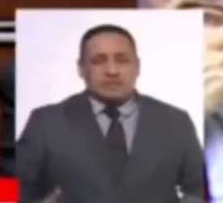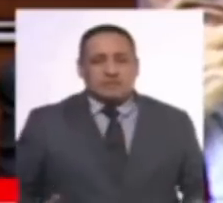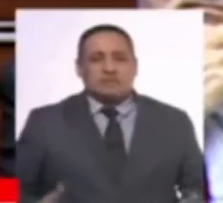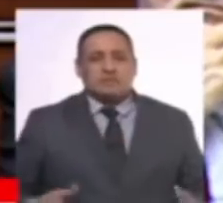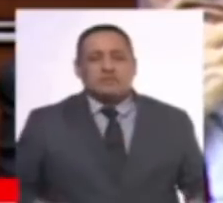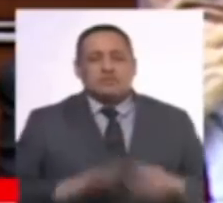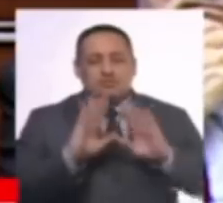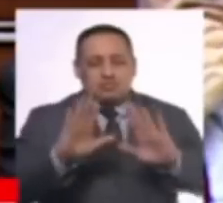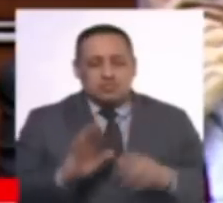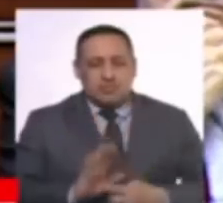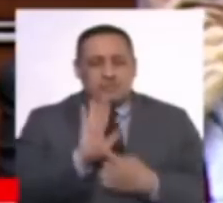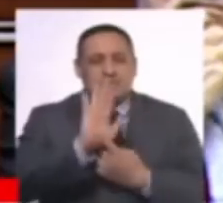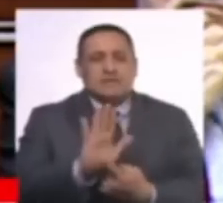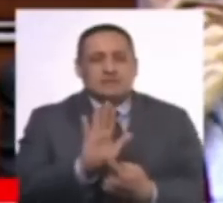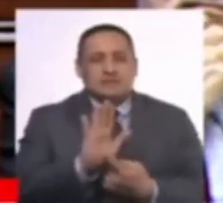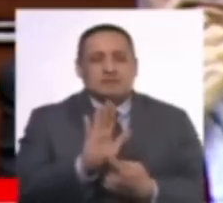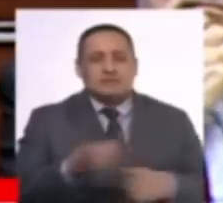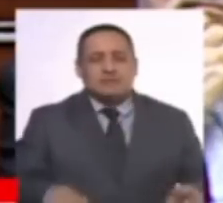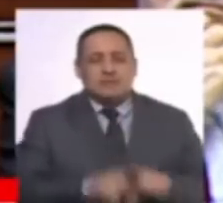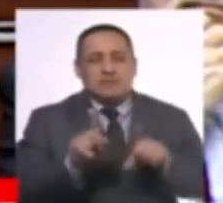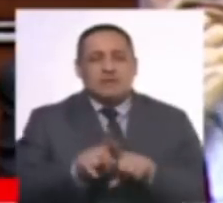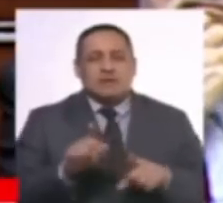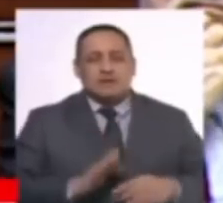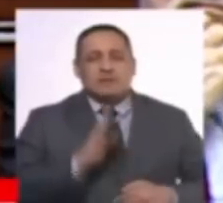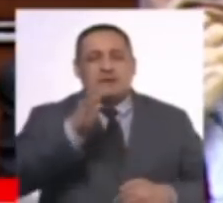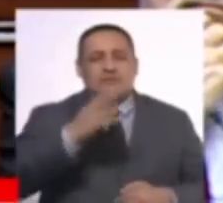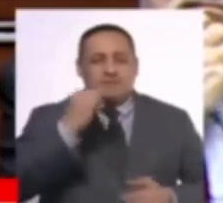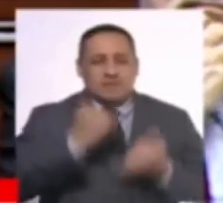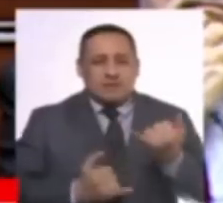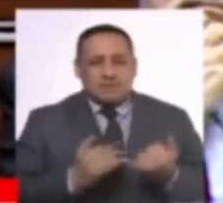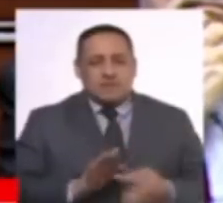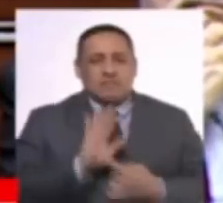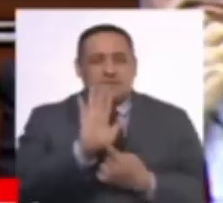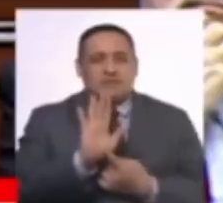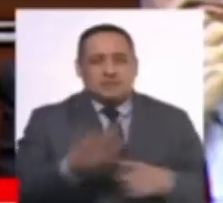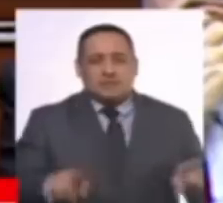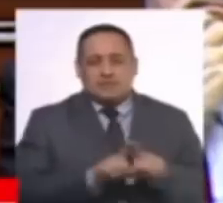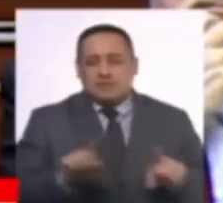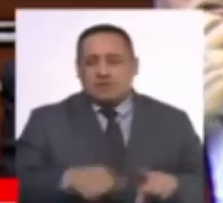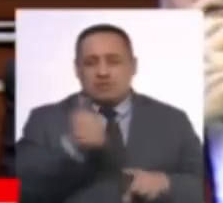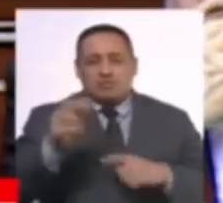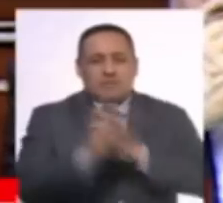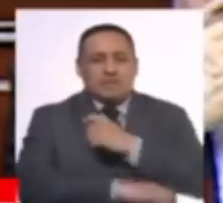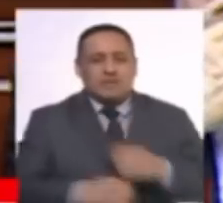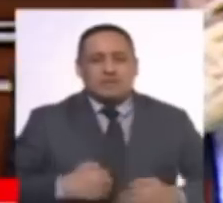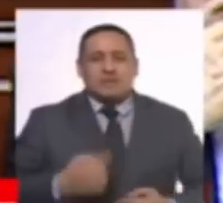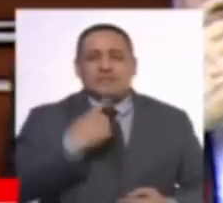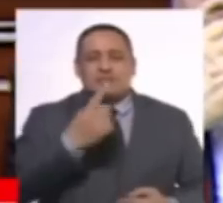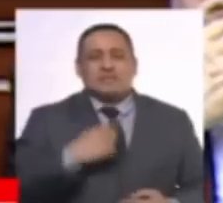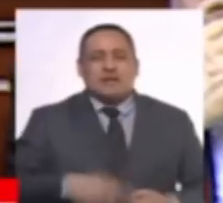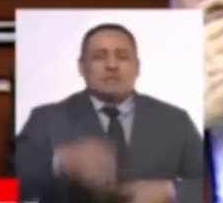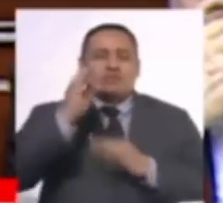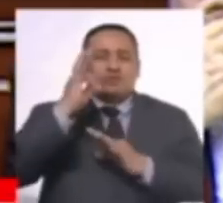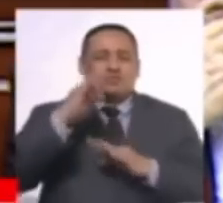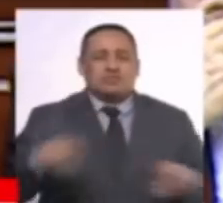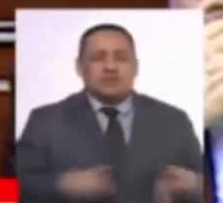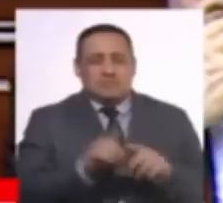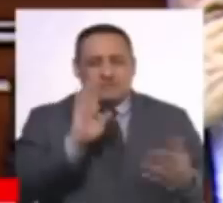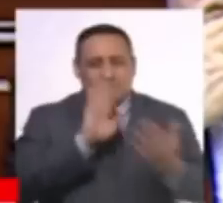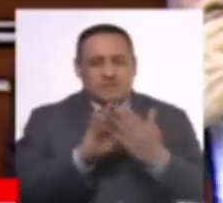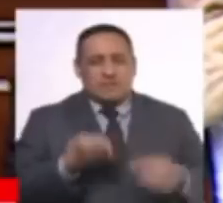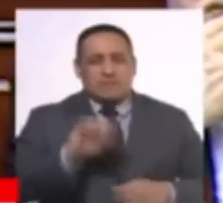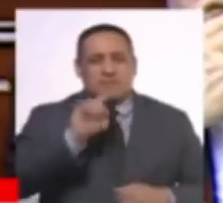presidente, su representante, que vaya finalmente a representarnos fuera del país, a decir, a dar un discurso frente